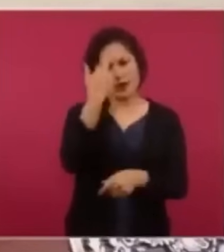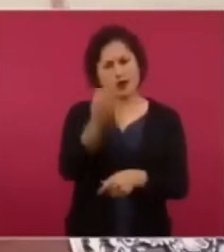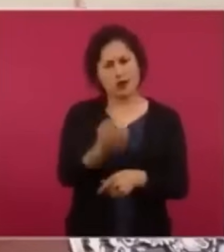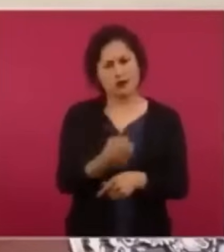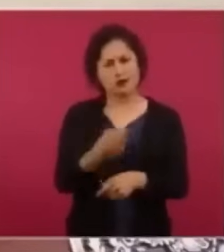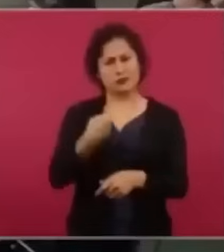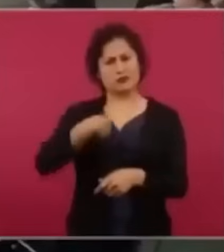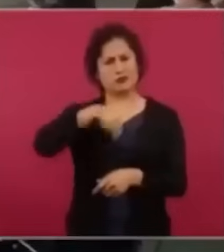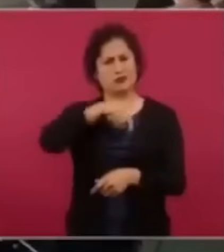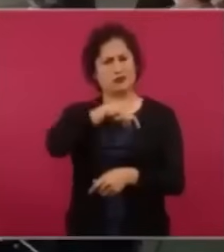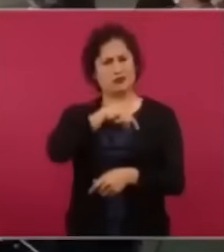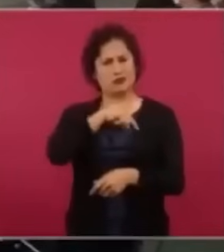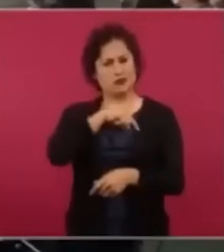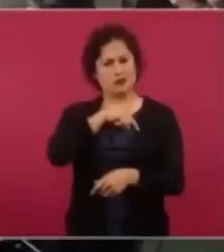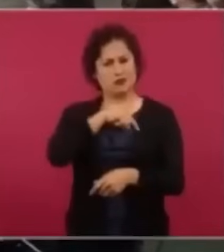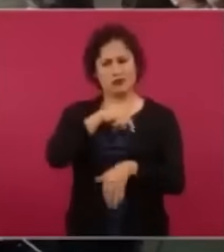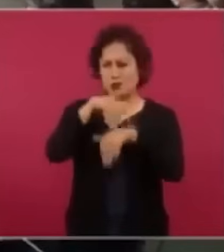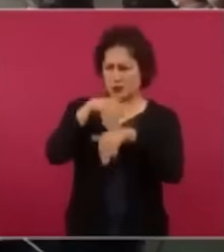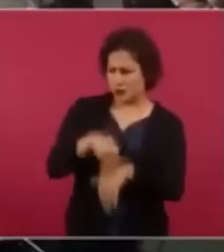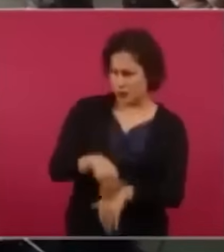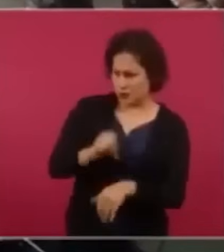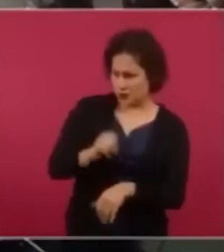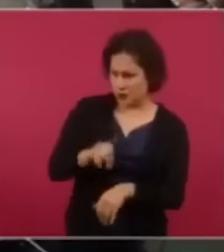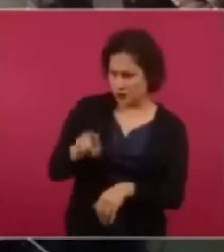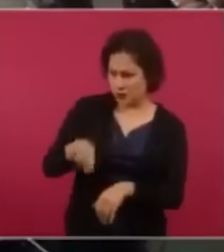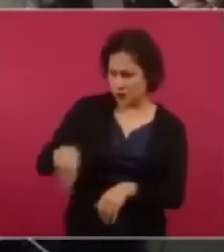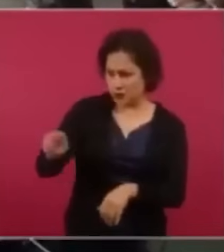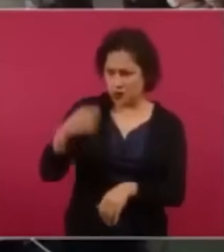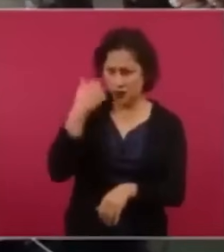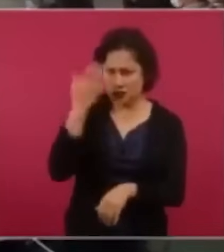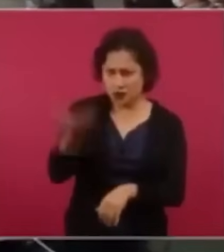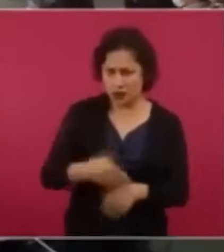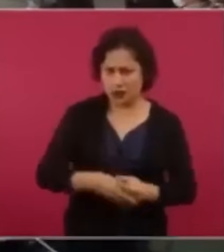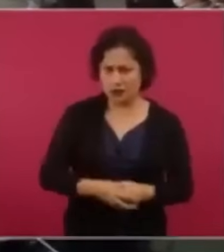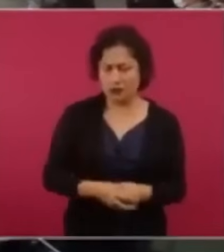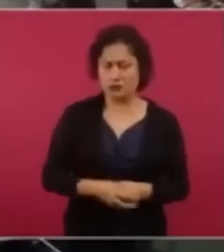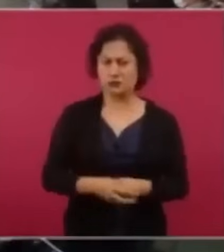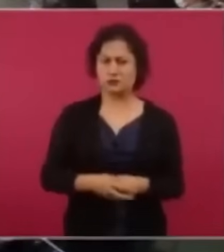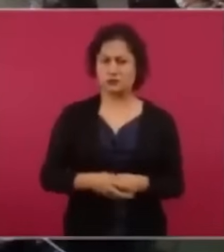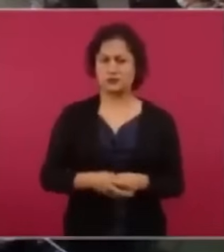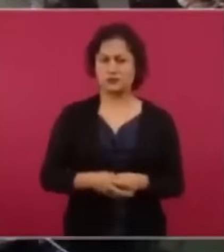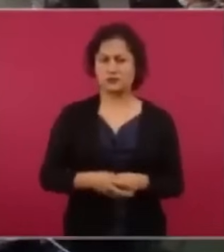les vamos a hacer el caldo gordo a ustedes?